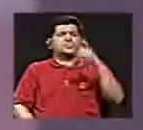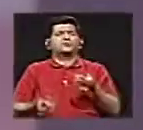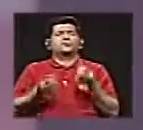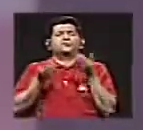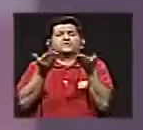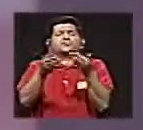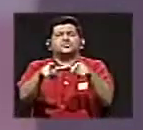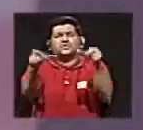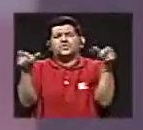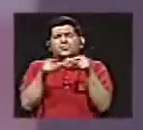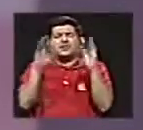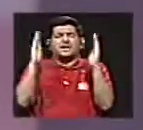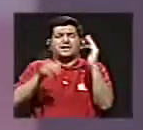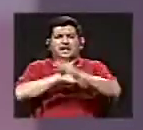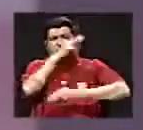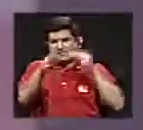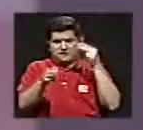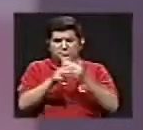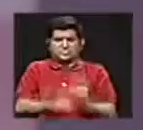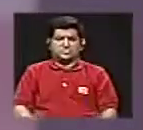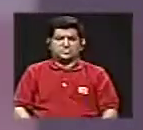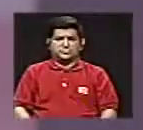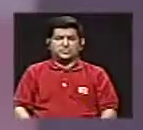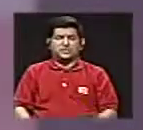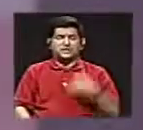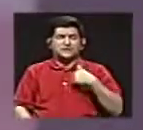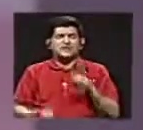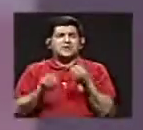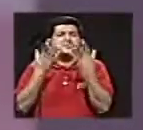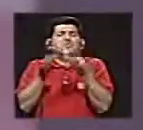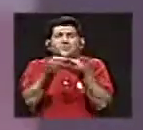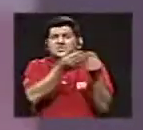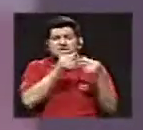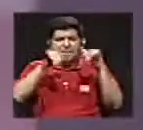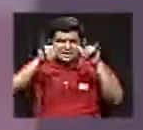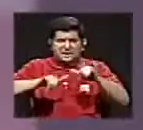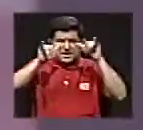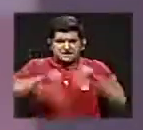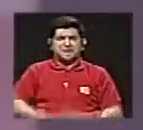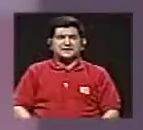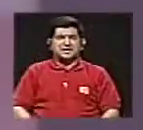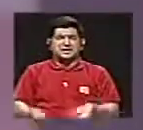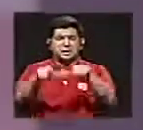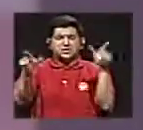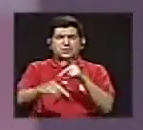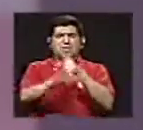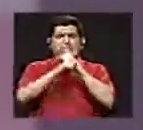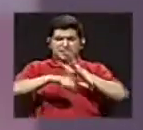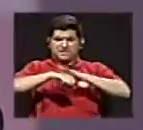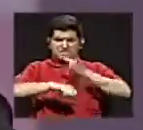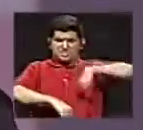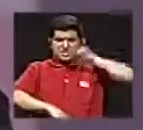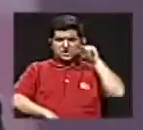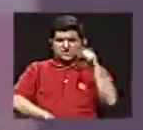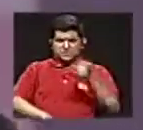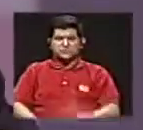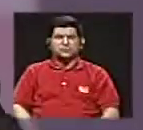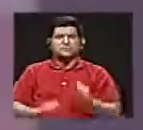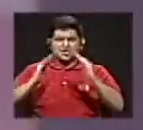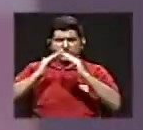tanto terreno en este mundo que hay tierra suficiente para conservación, para que hagan refugios. Déjenos que vivamos en